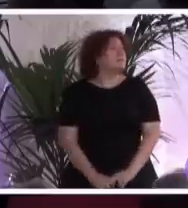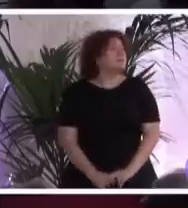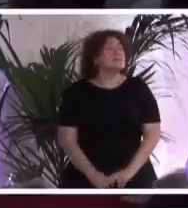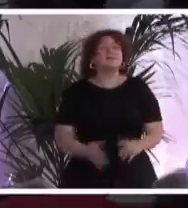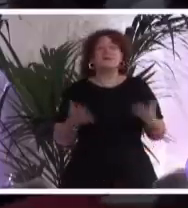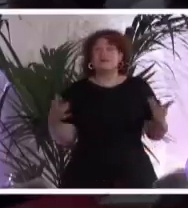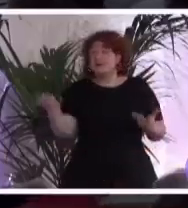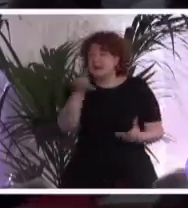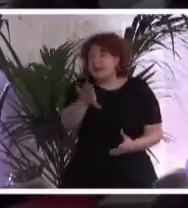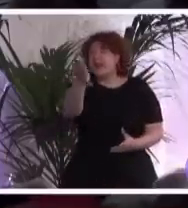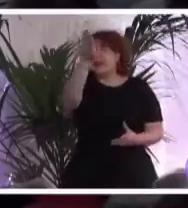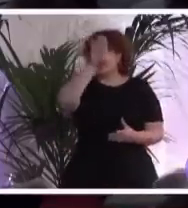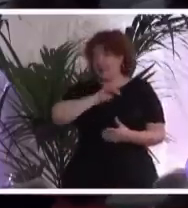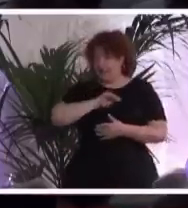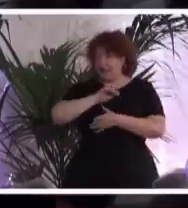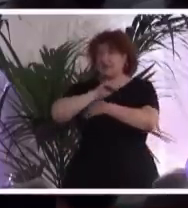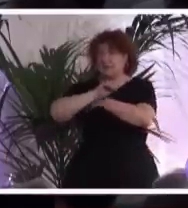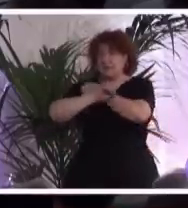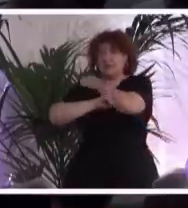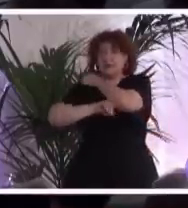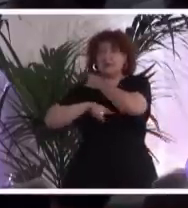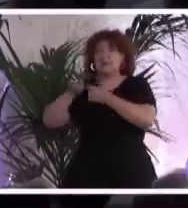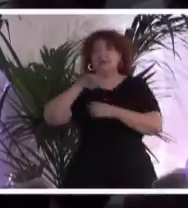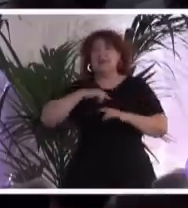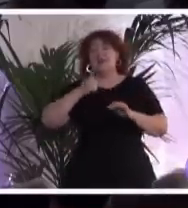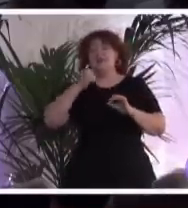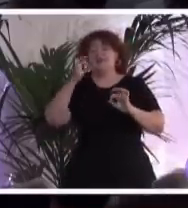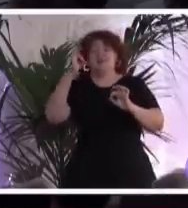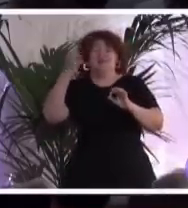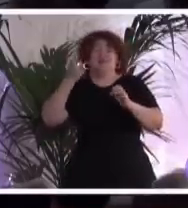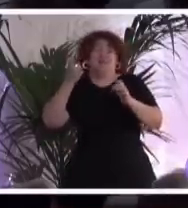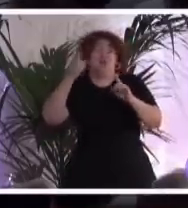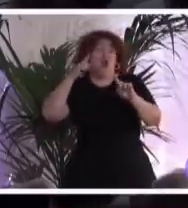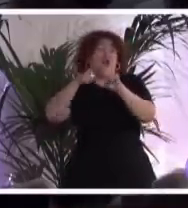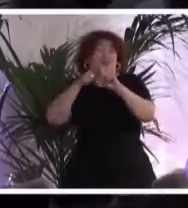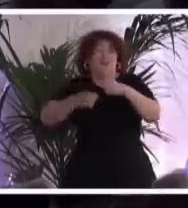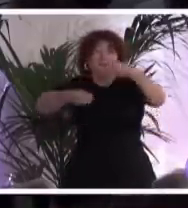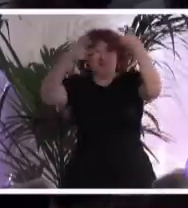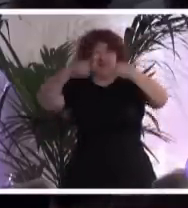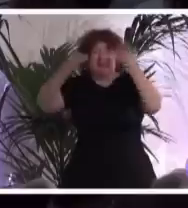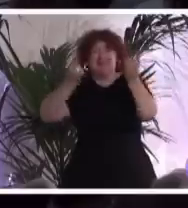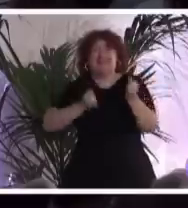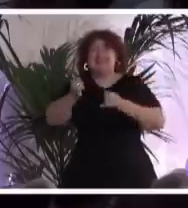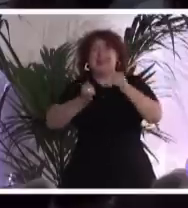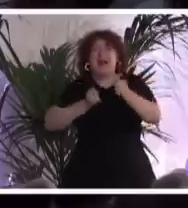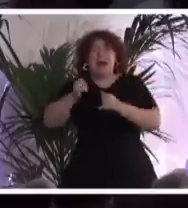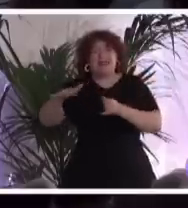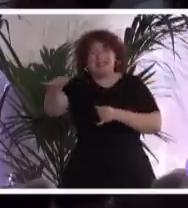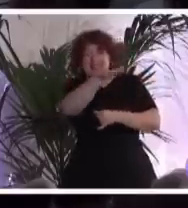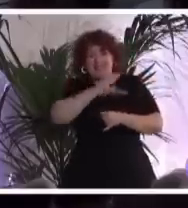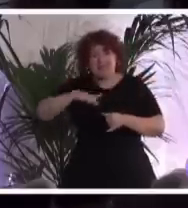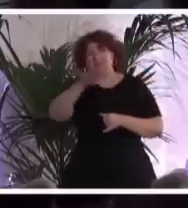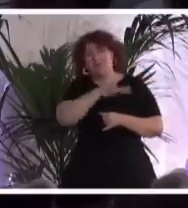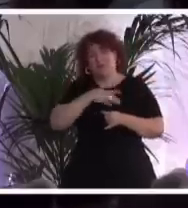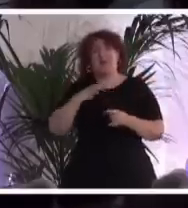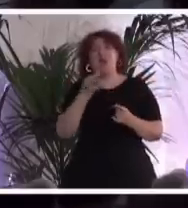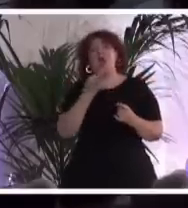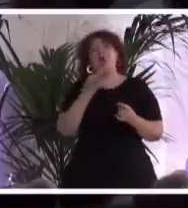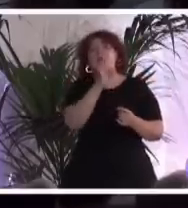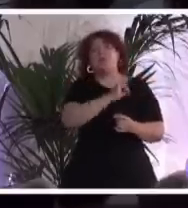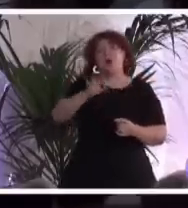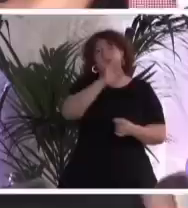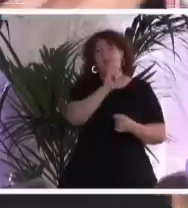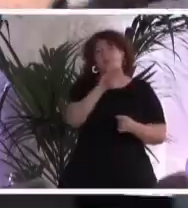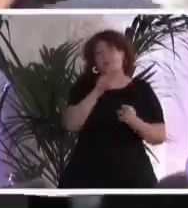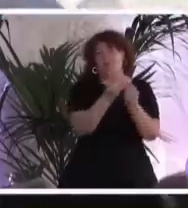comprendéis ahora lo que significó la operación San Martín que aceptó carmena con la oposición de podemos e izquierda unida para entender lo